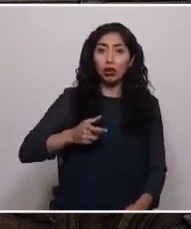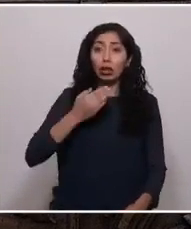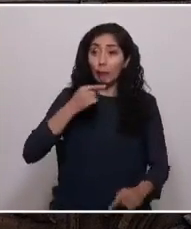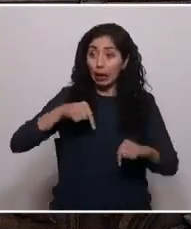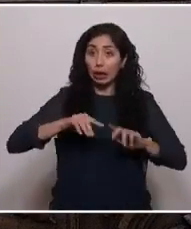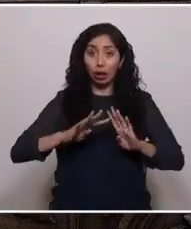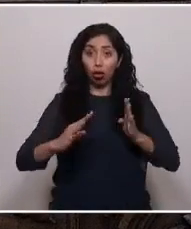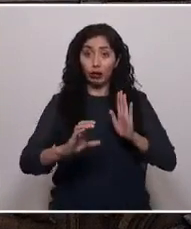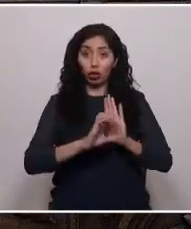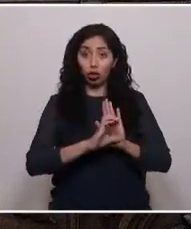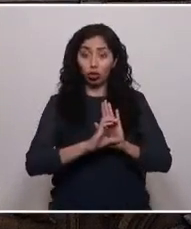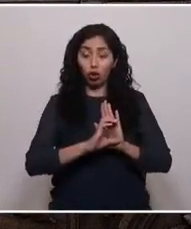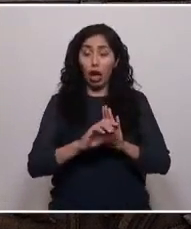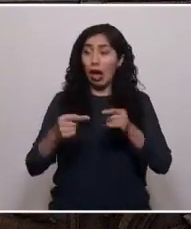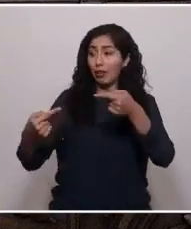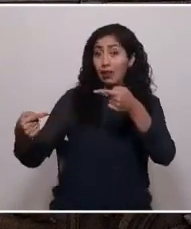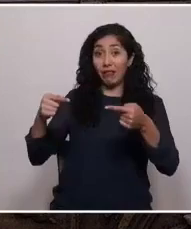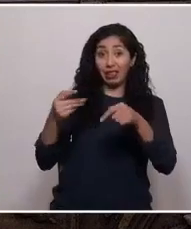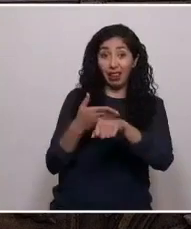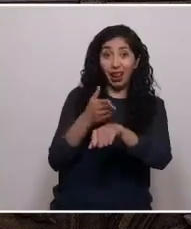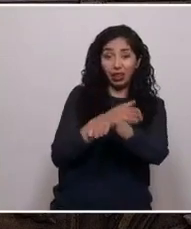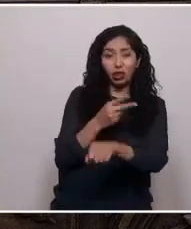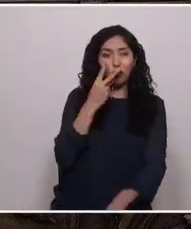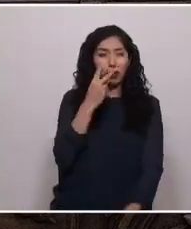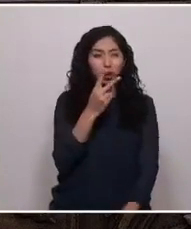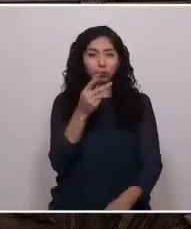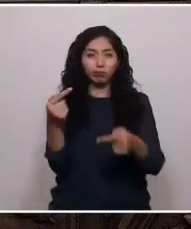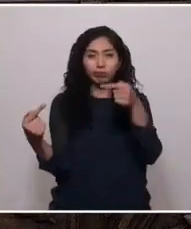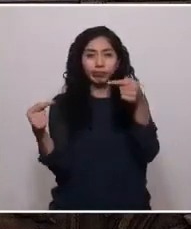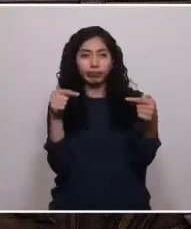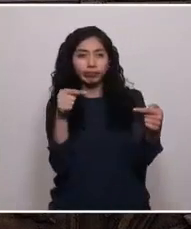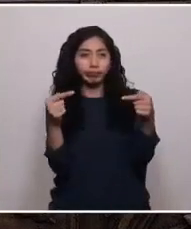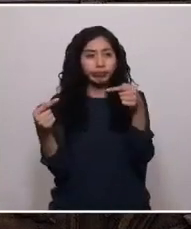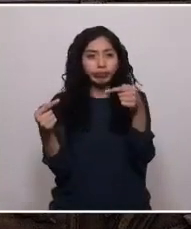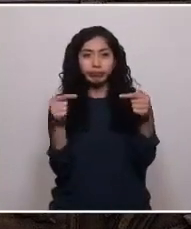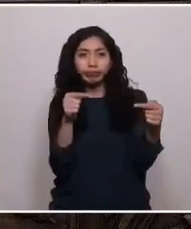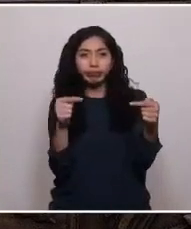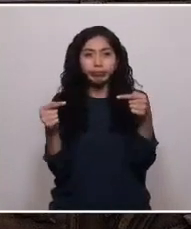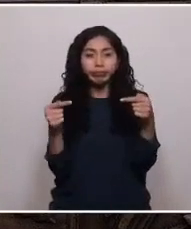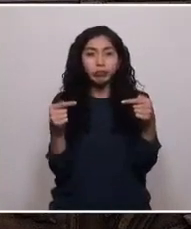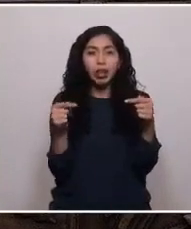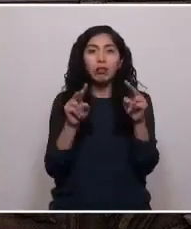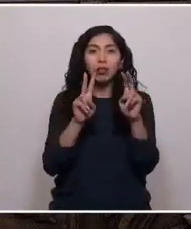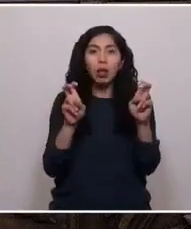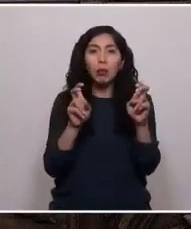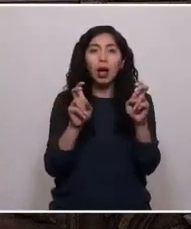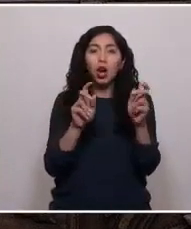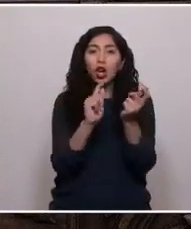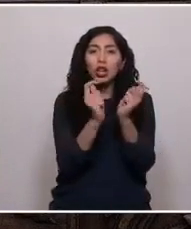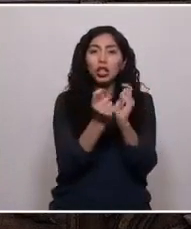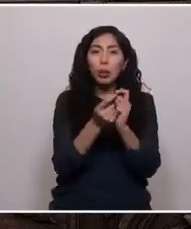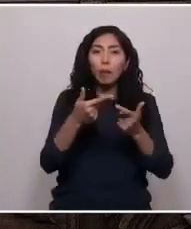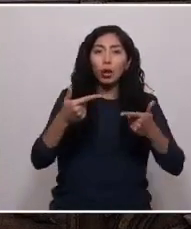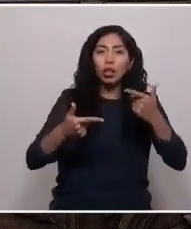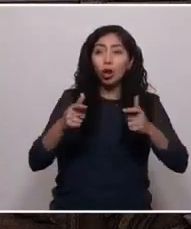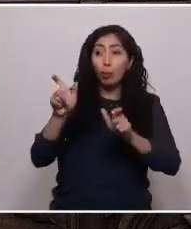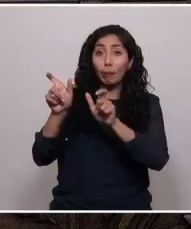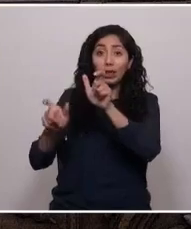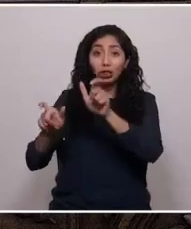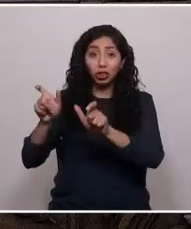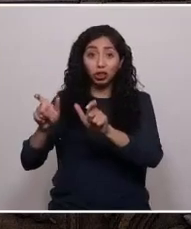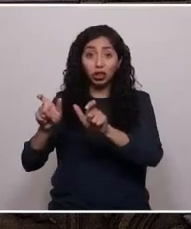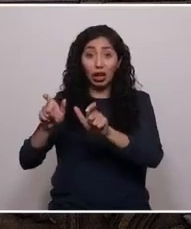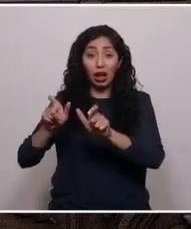he visto como la discusión de fondo es reemplazar la corrección política al chileno de a pie le interesa la